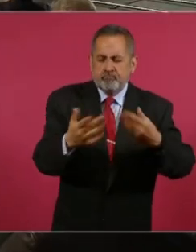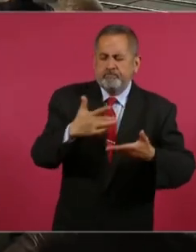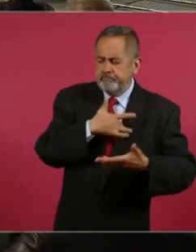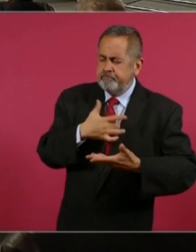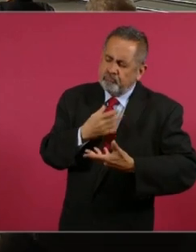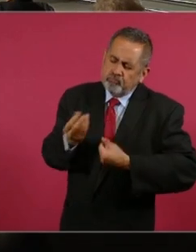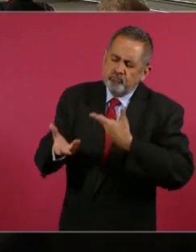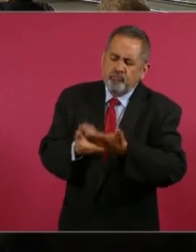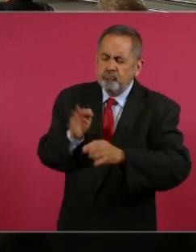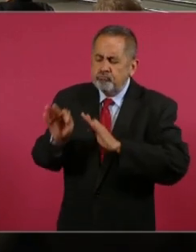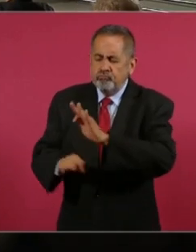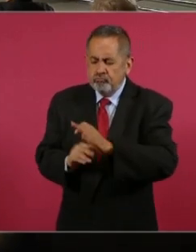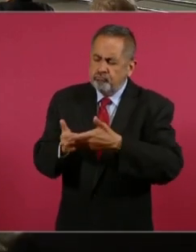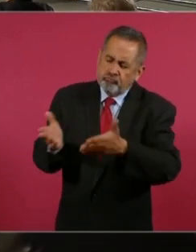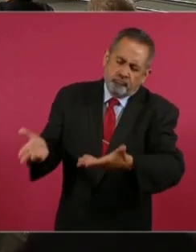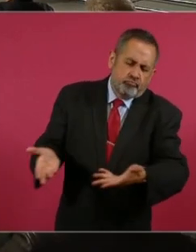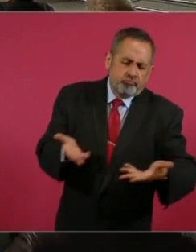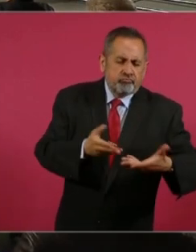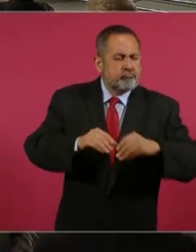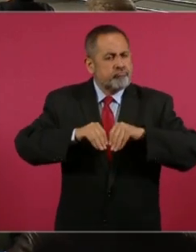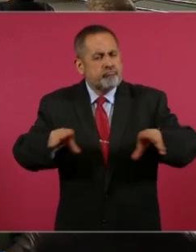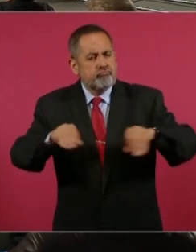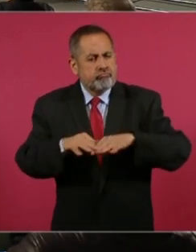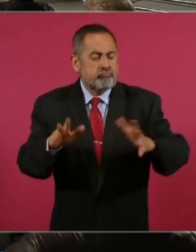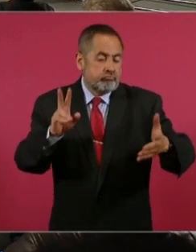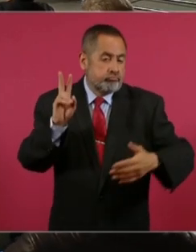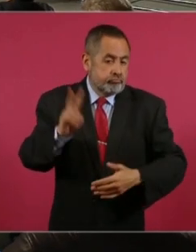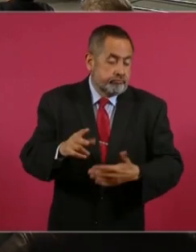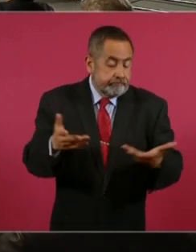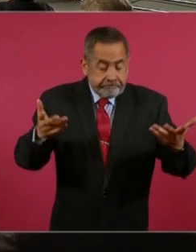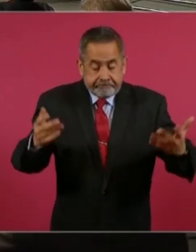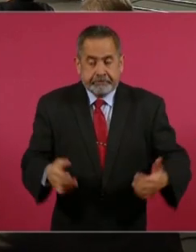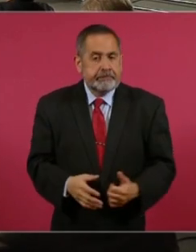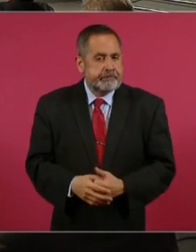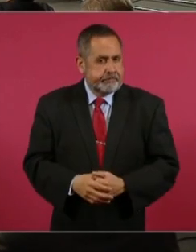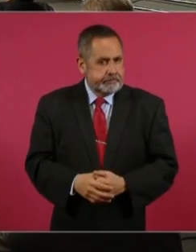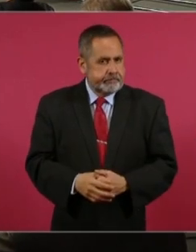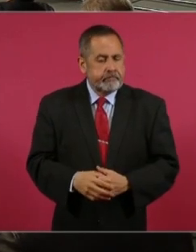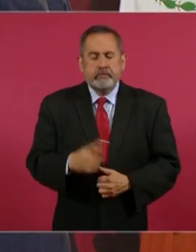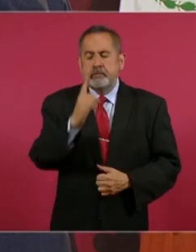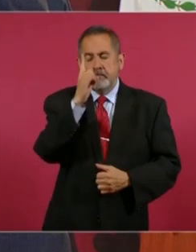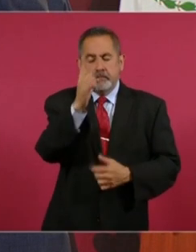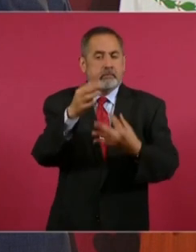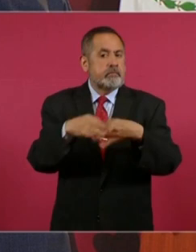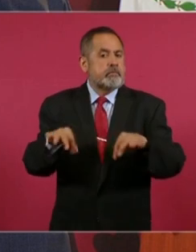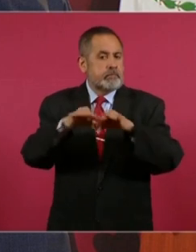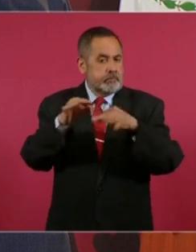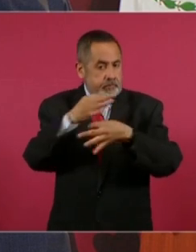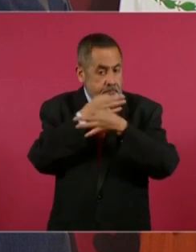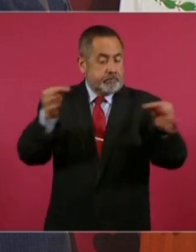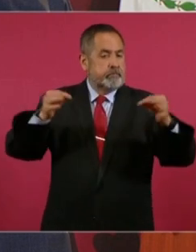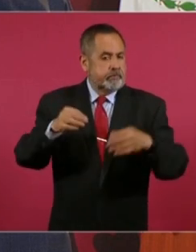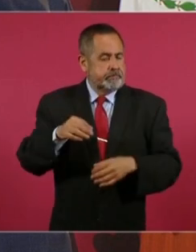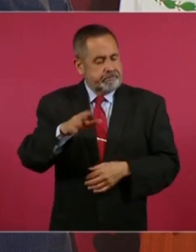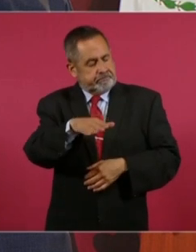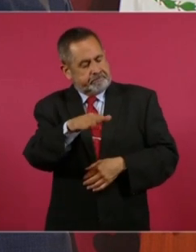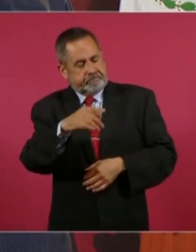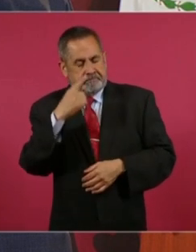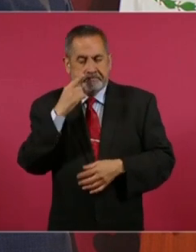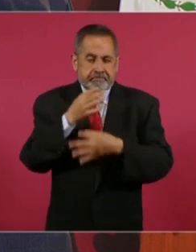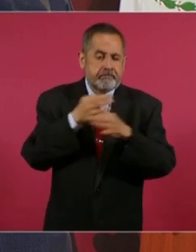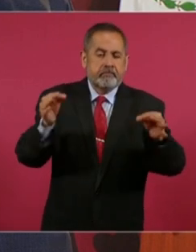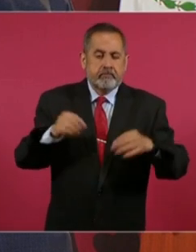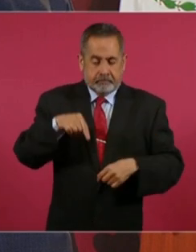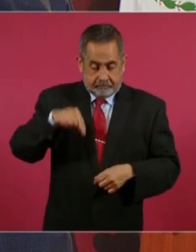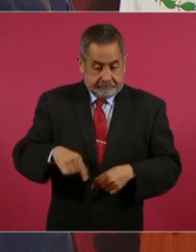todos nosotros al abrir las puertas, pero, por supuesto, bueno, esto lo importante que hay que decir, Carlos, es que